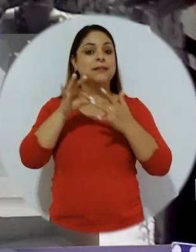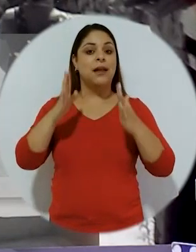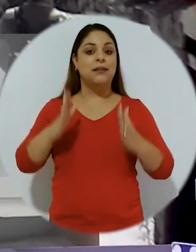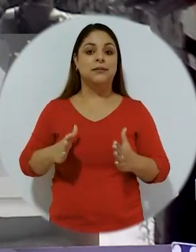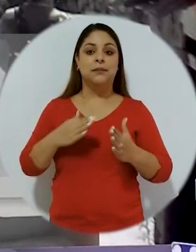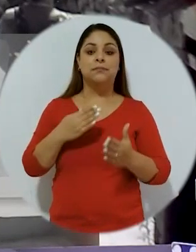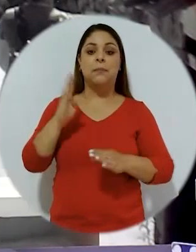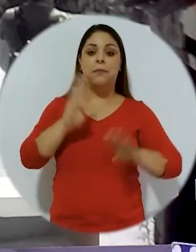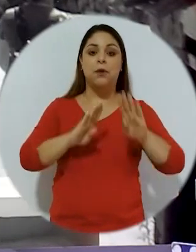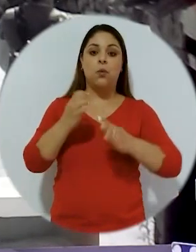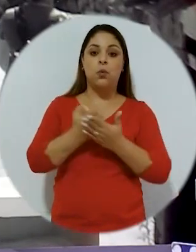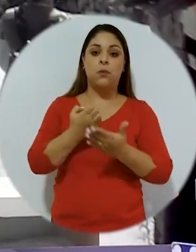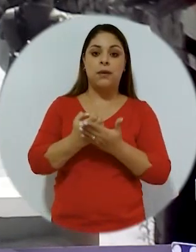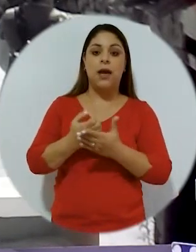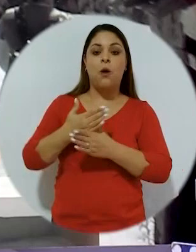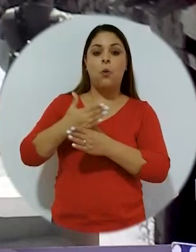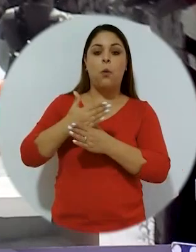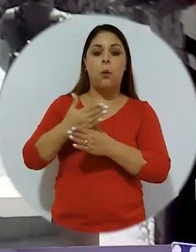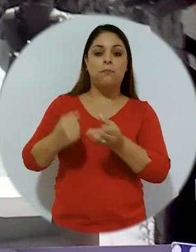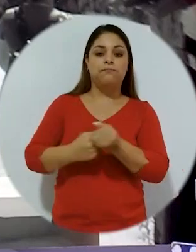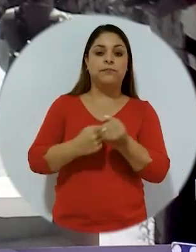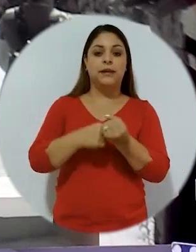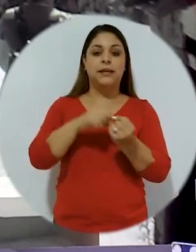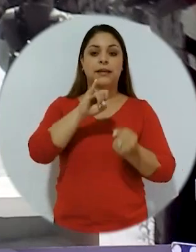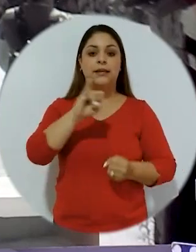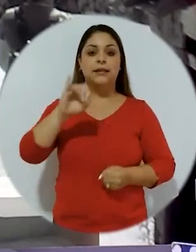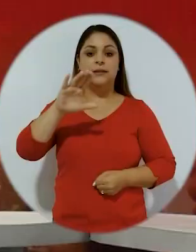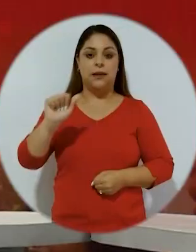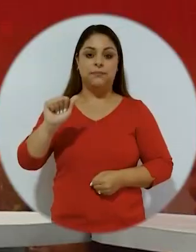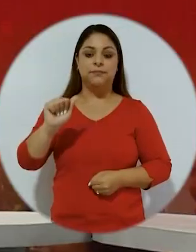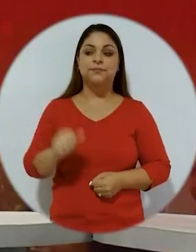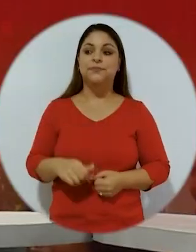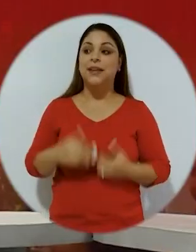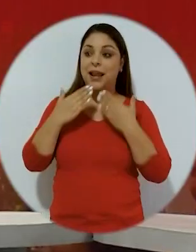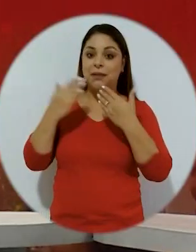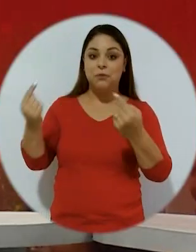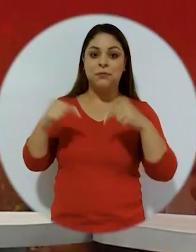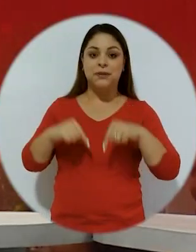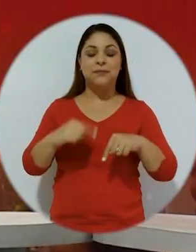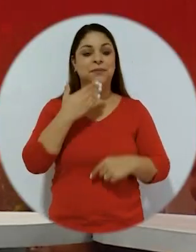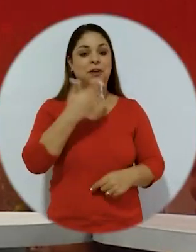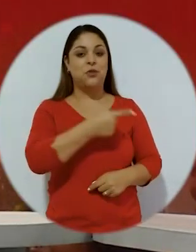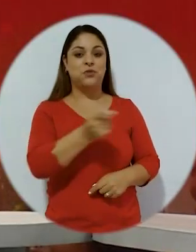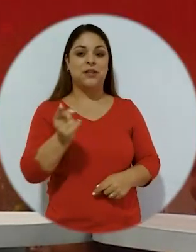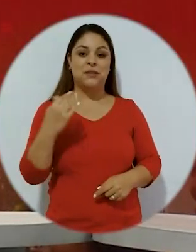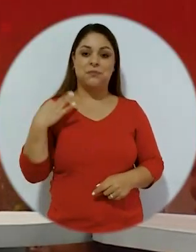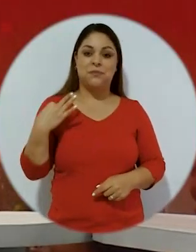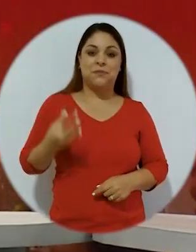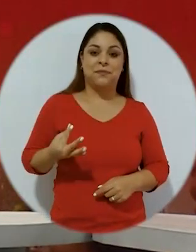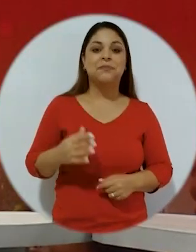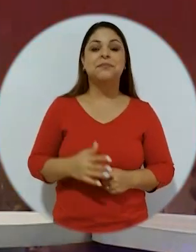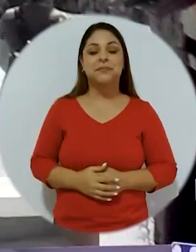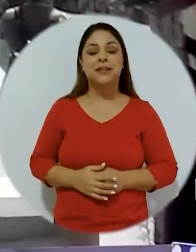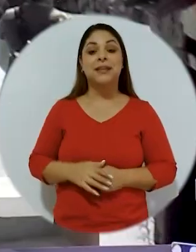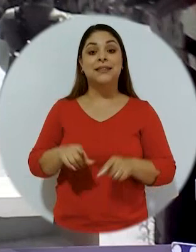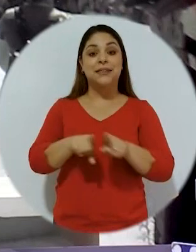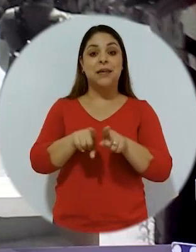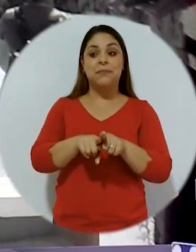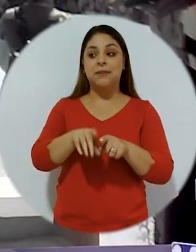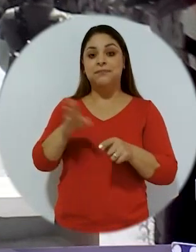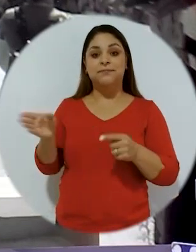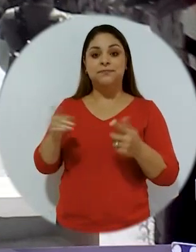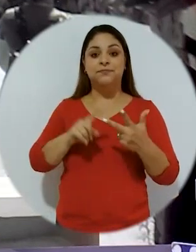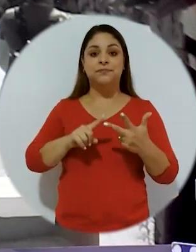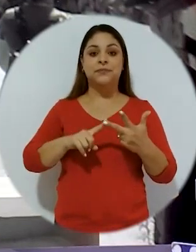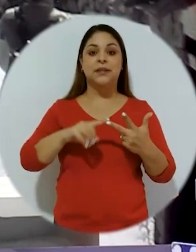y en cooperación del IICA. Muchas gracias por estar con nosotros. Muchísimas gracias a ustedes por la invitación. Y también